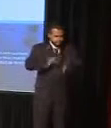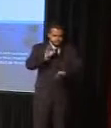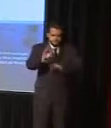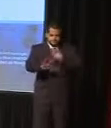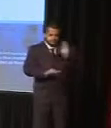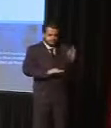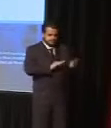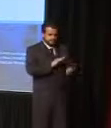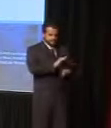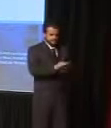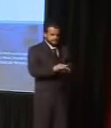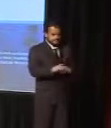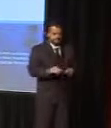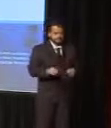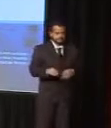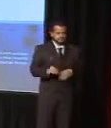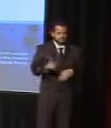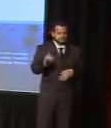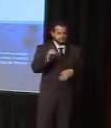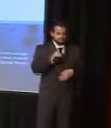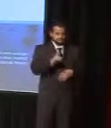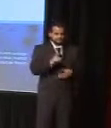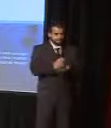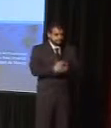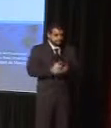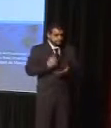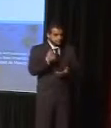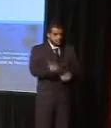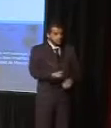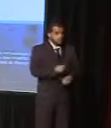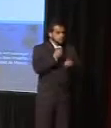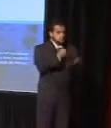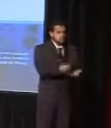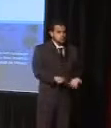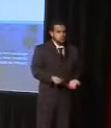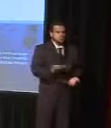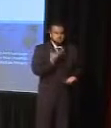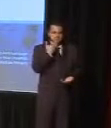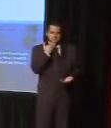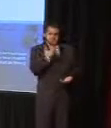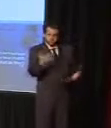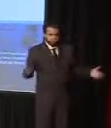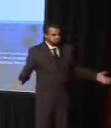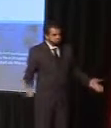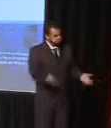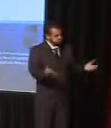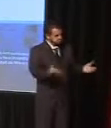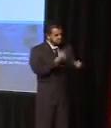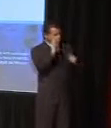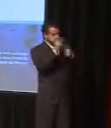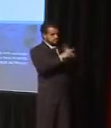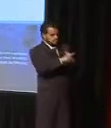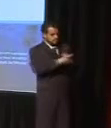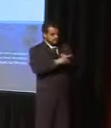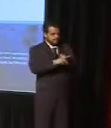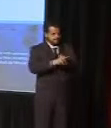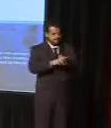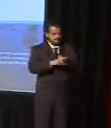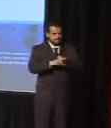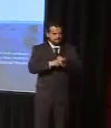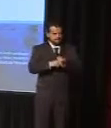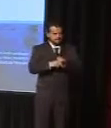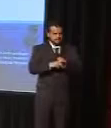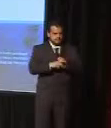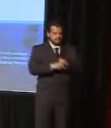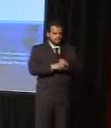de los recursos y el beneficio del crecimiento entonces a nivel estatal en las